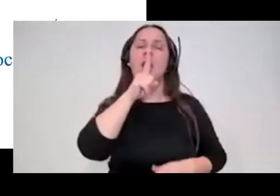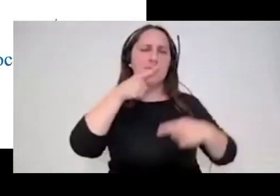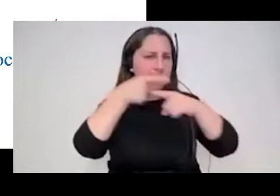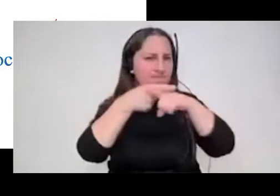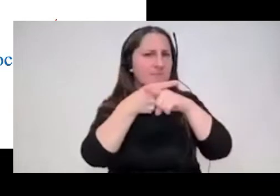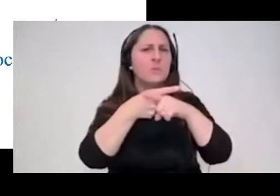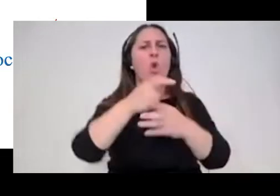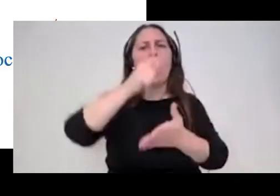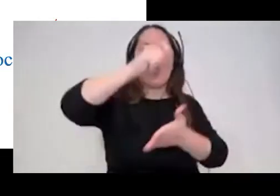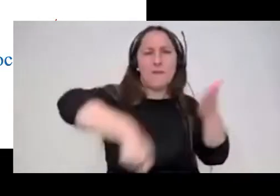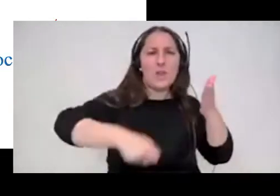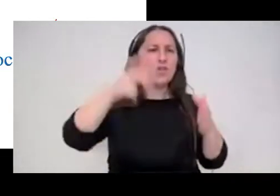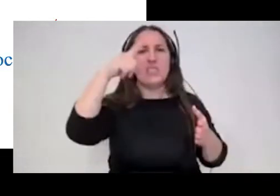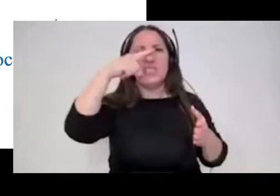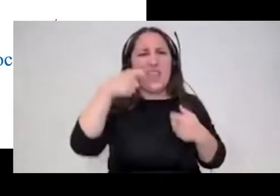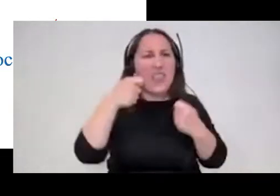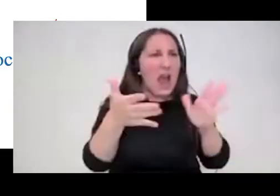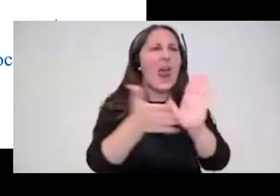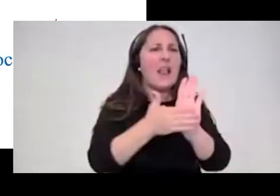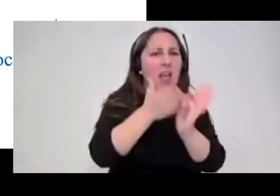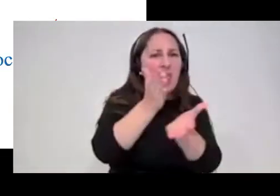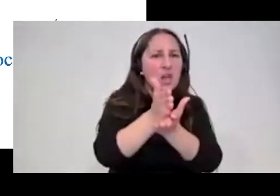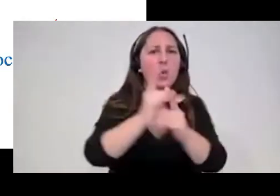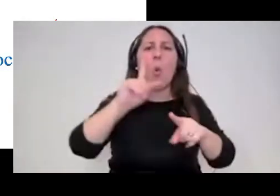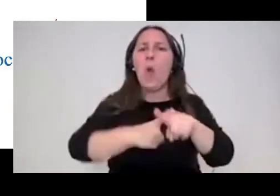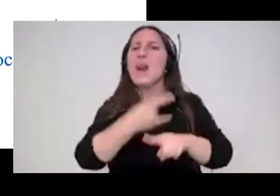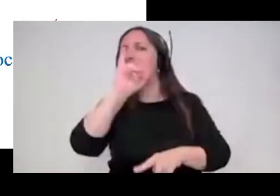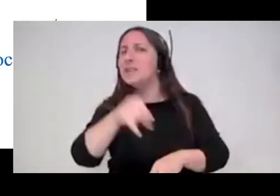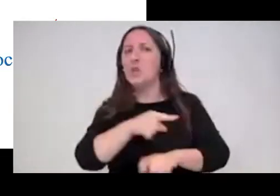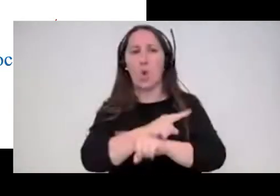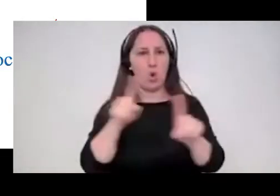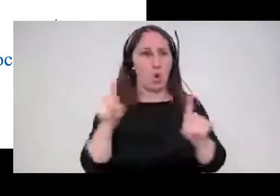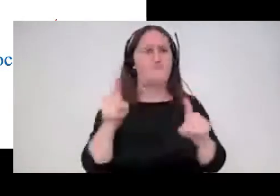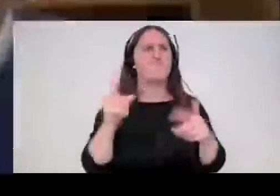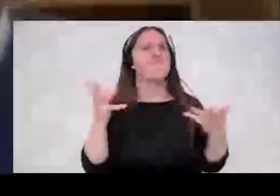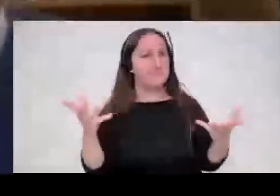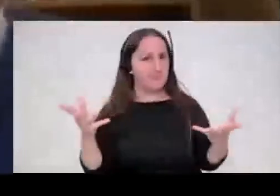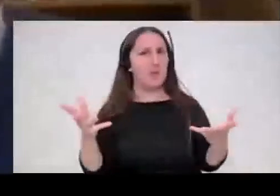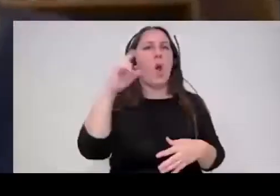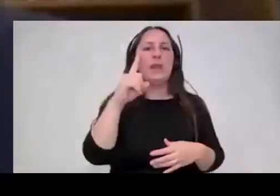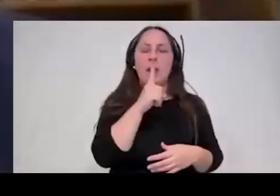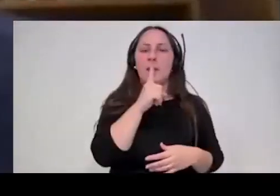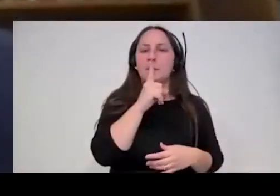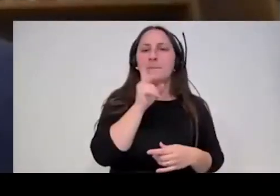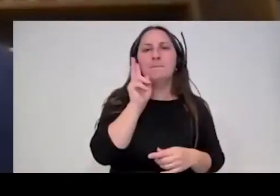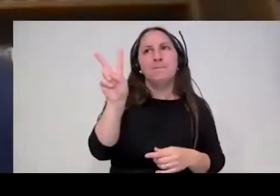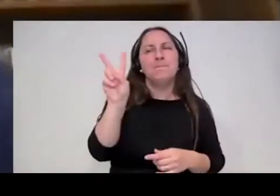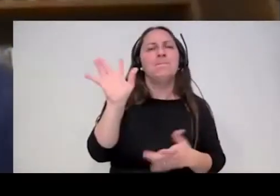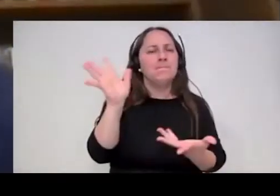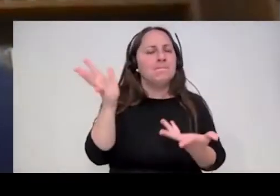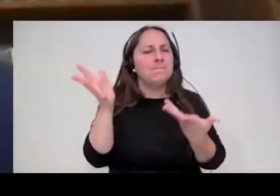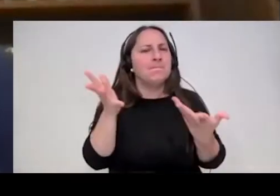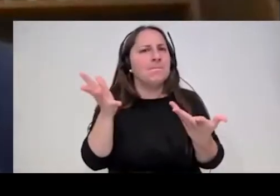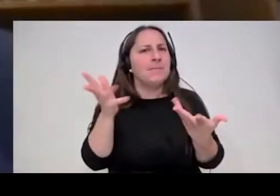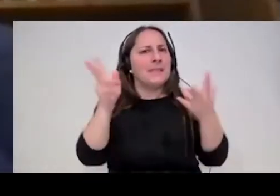no el derecho de huelga. Y por eso yo les digo que hay que dimensionar a la OIT también cuando uno toca